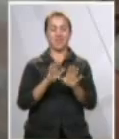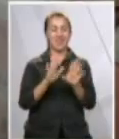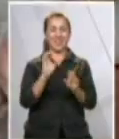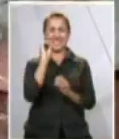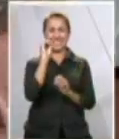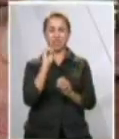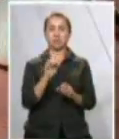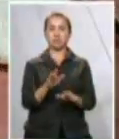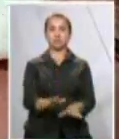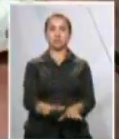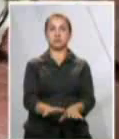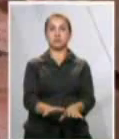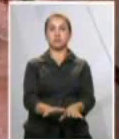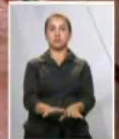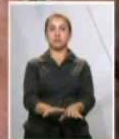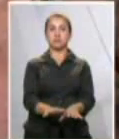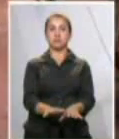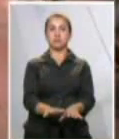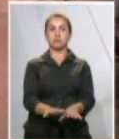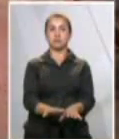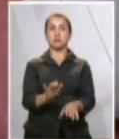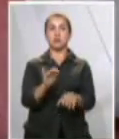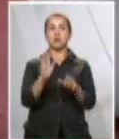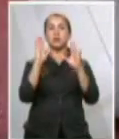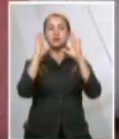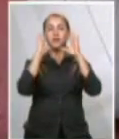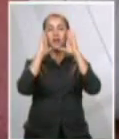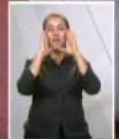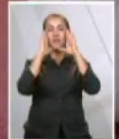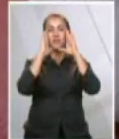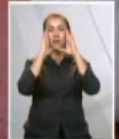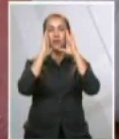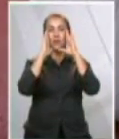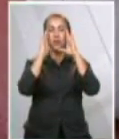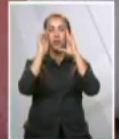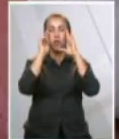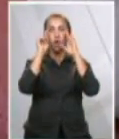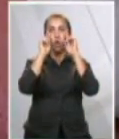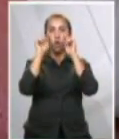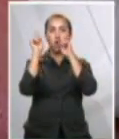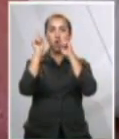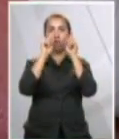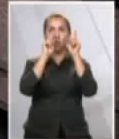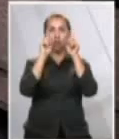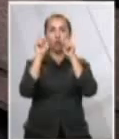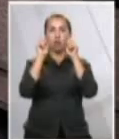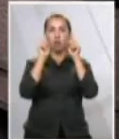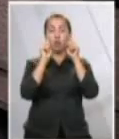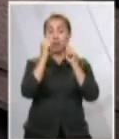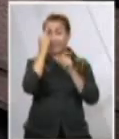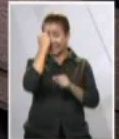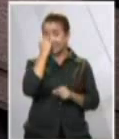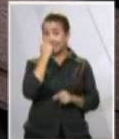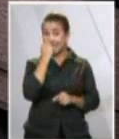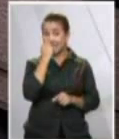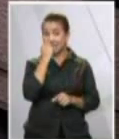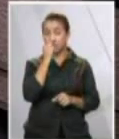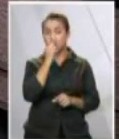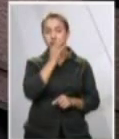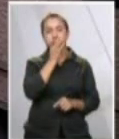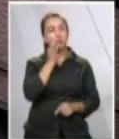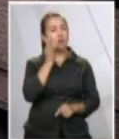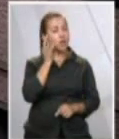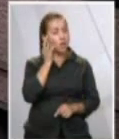nada. Sí, la cabeza un poco y los ojitos. Cuando está triste, está muy